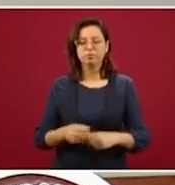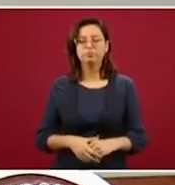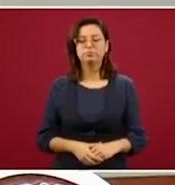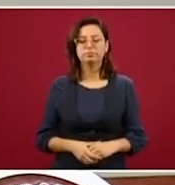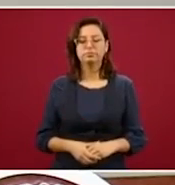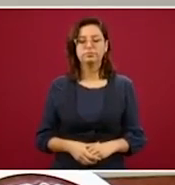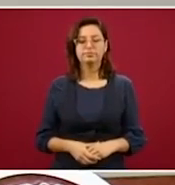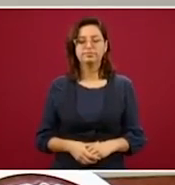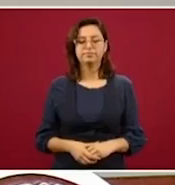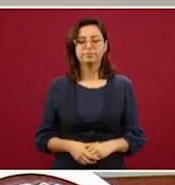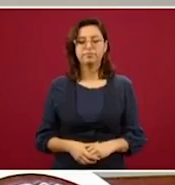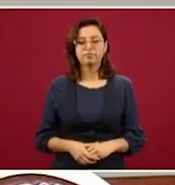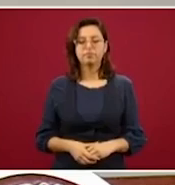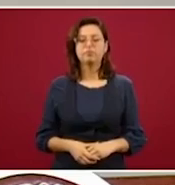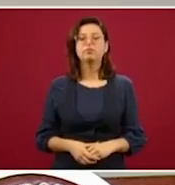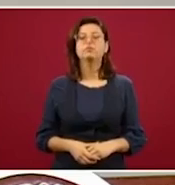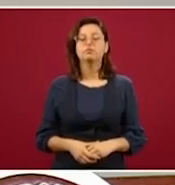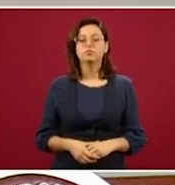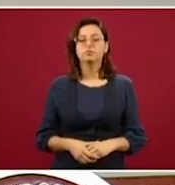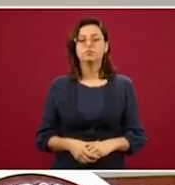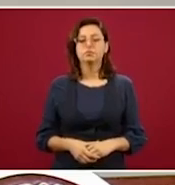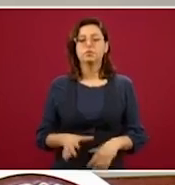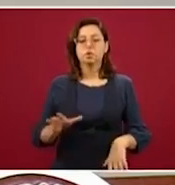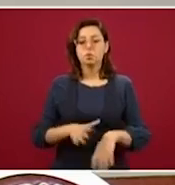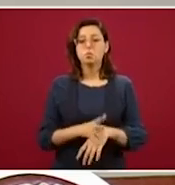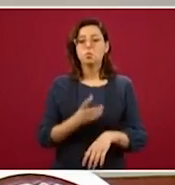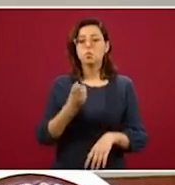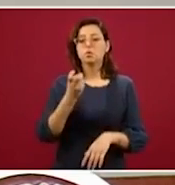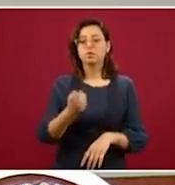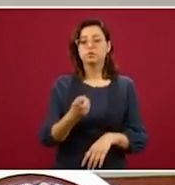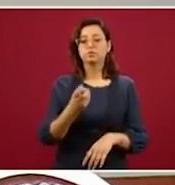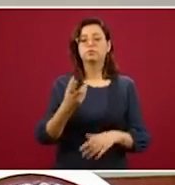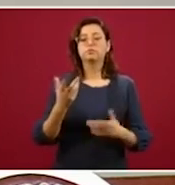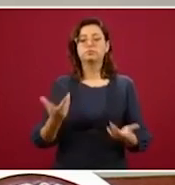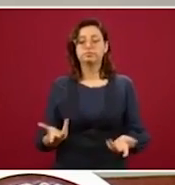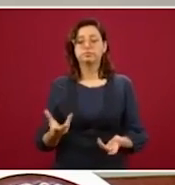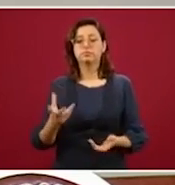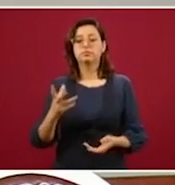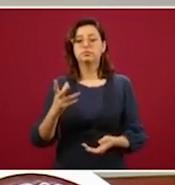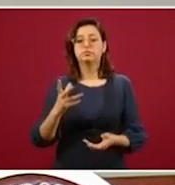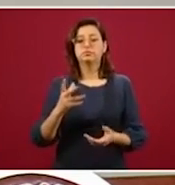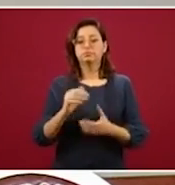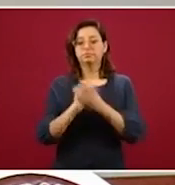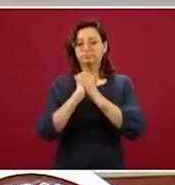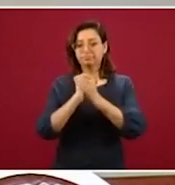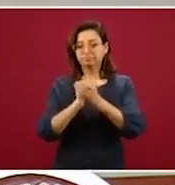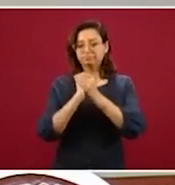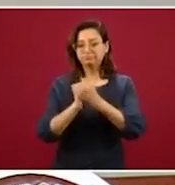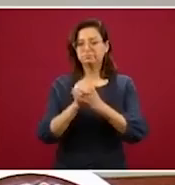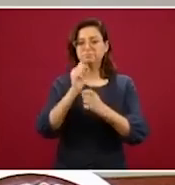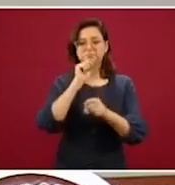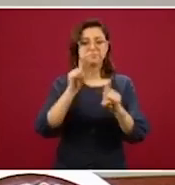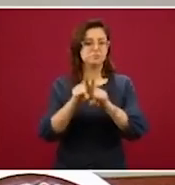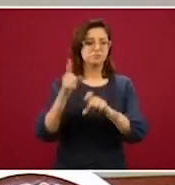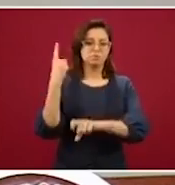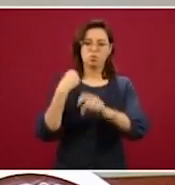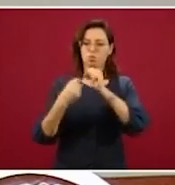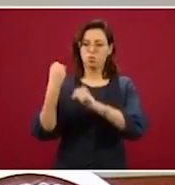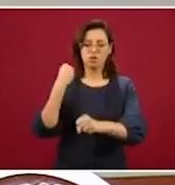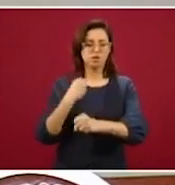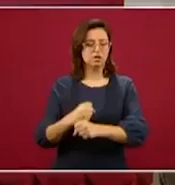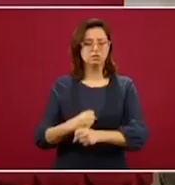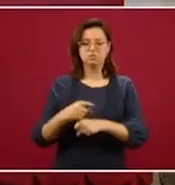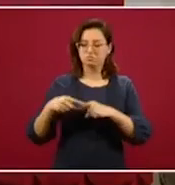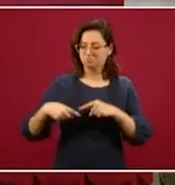República. Con ello, entonces, vamos a tener los microcréditos como los tuvimos el año pasado, las tandas,